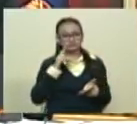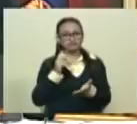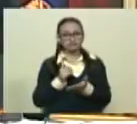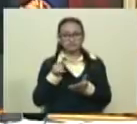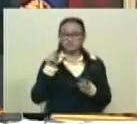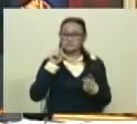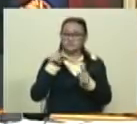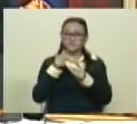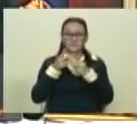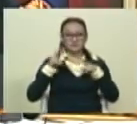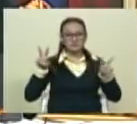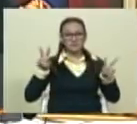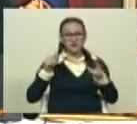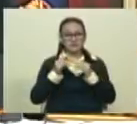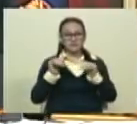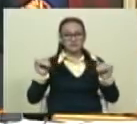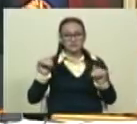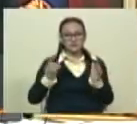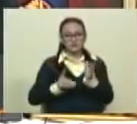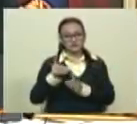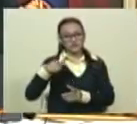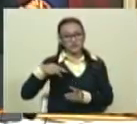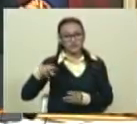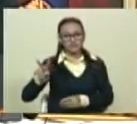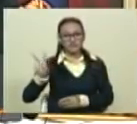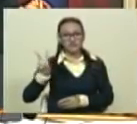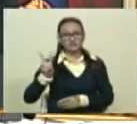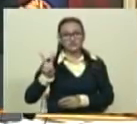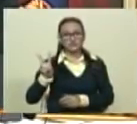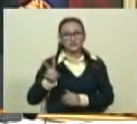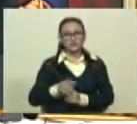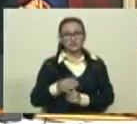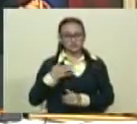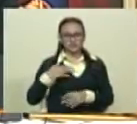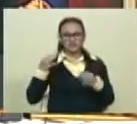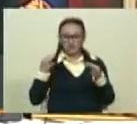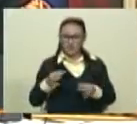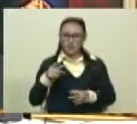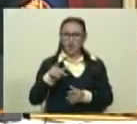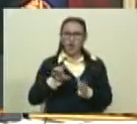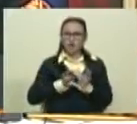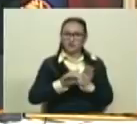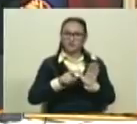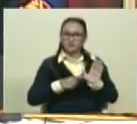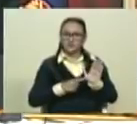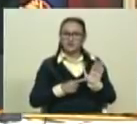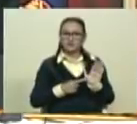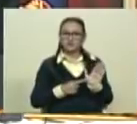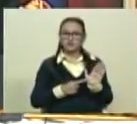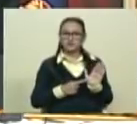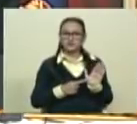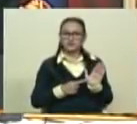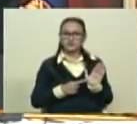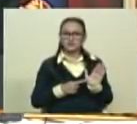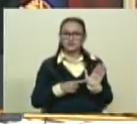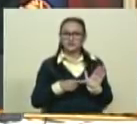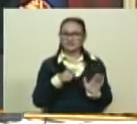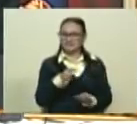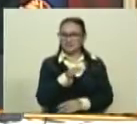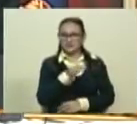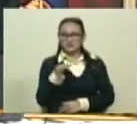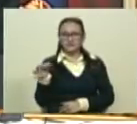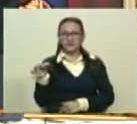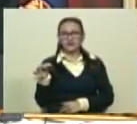paz, la soberanía y el desarrollo de Venezuela. Yo estoy seguro que la constituyente fue la jugada